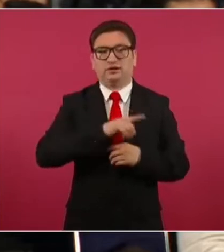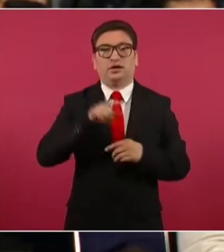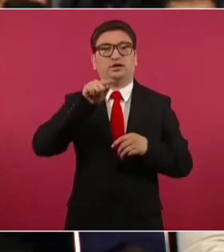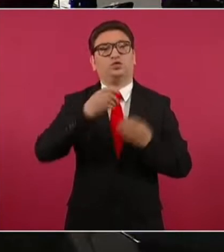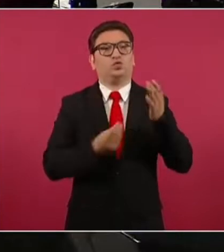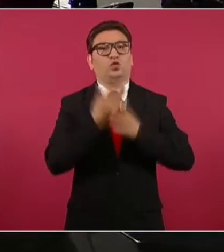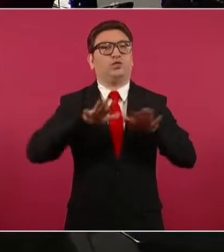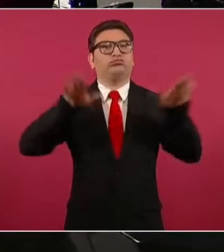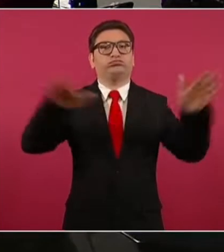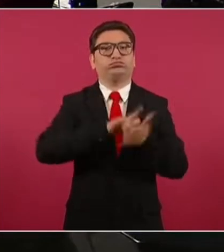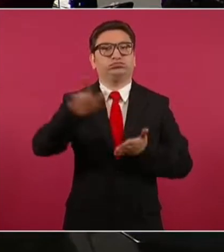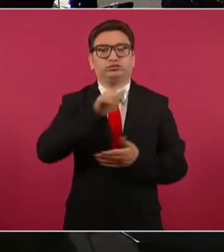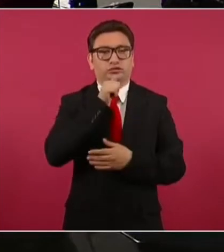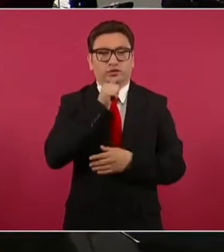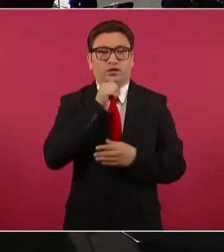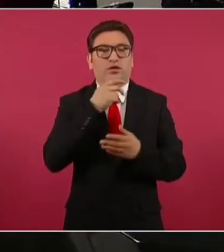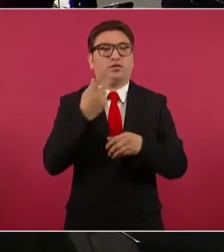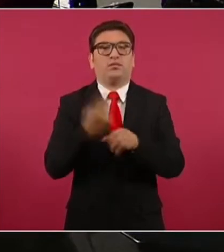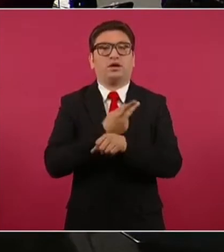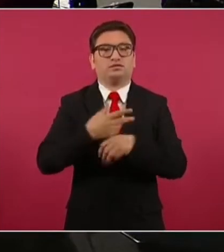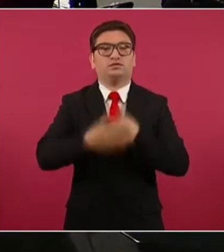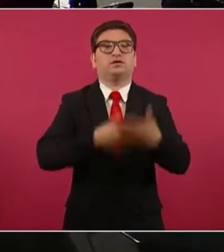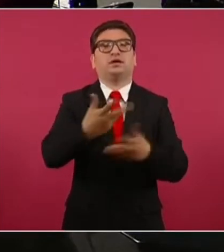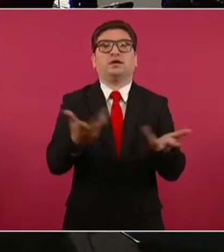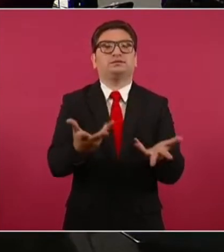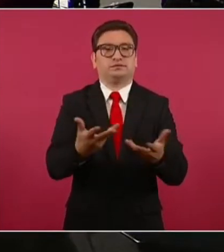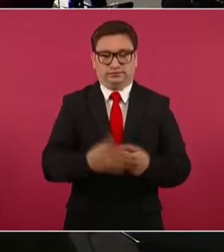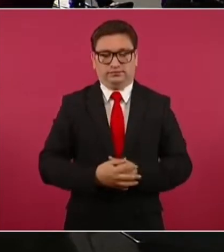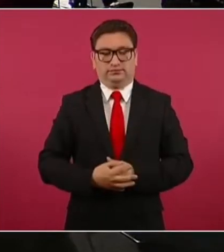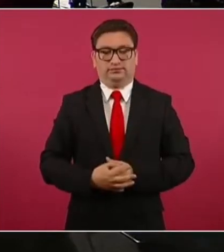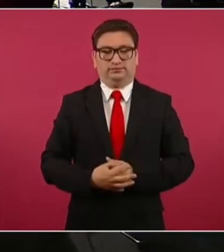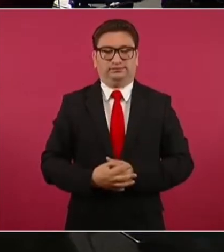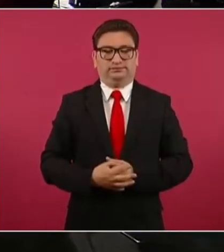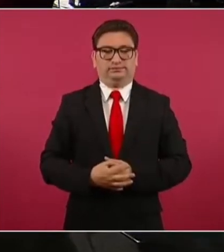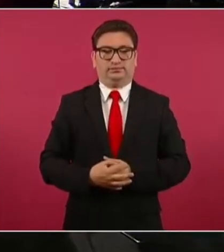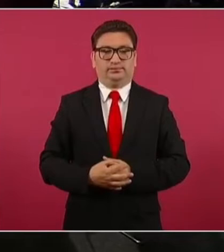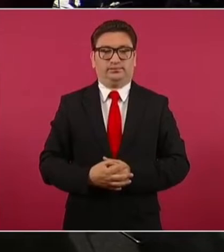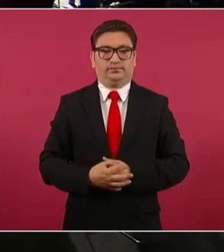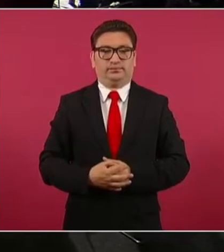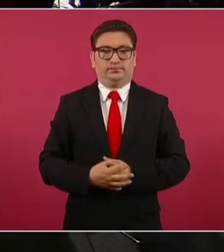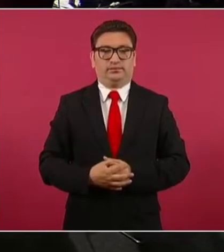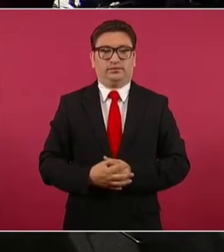nuevo aeropuerto. Entonces, ¿cómo va? ¿Qué le dijeron y qué van a hacer? Pues se está haciendo